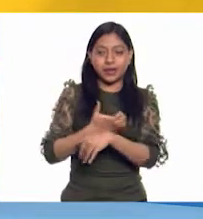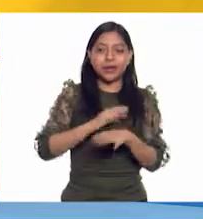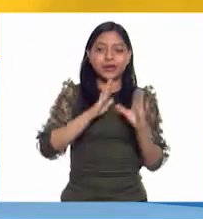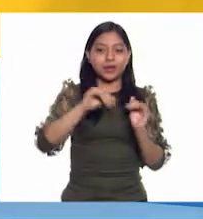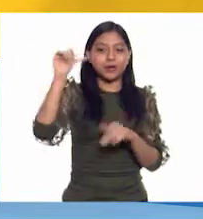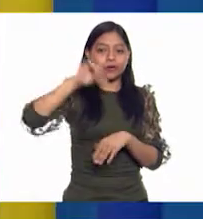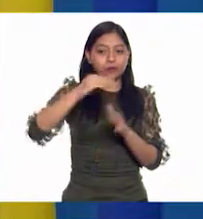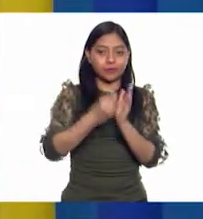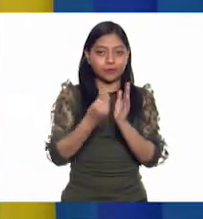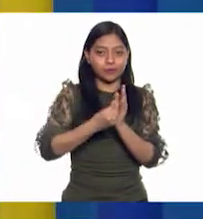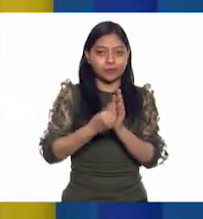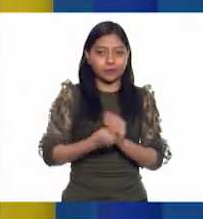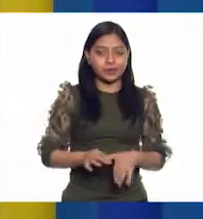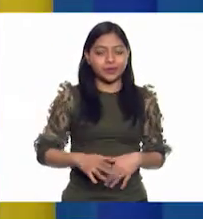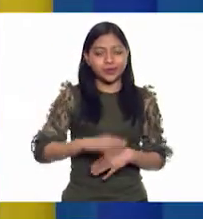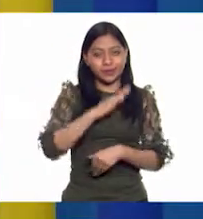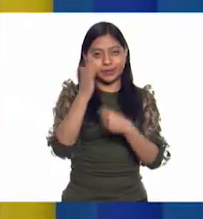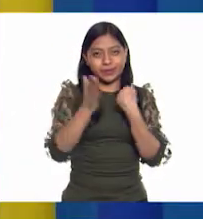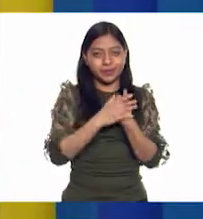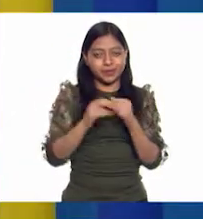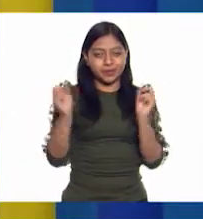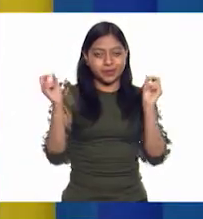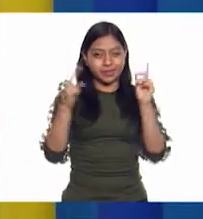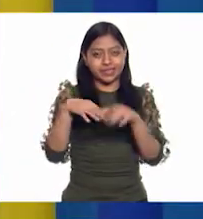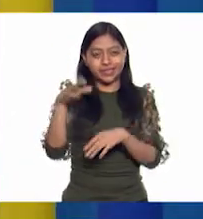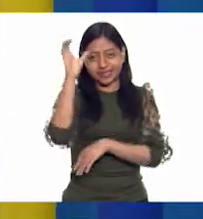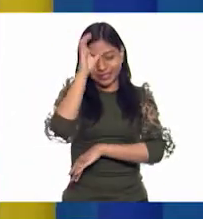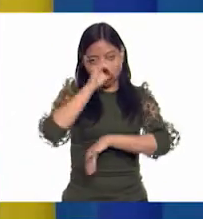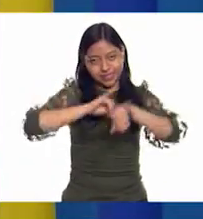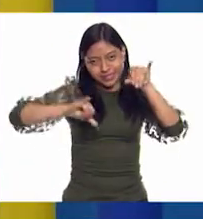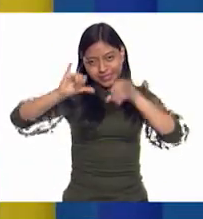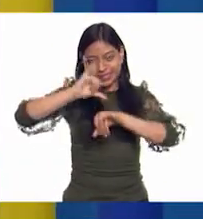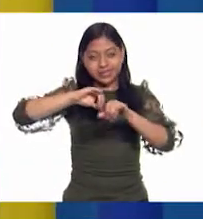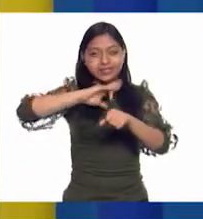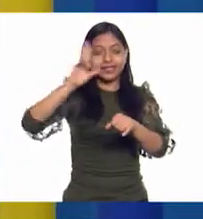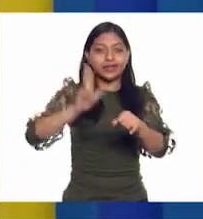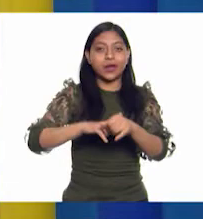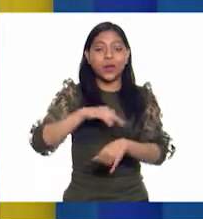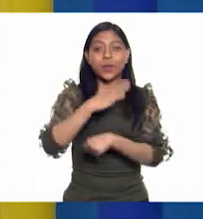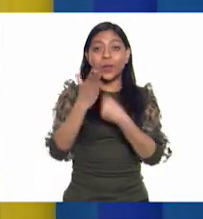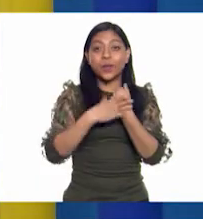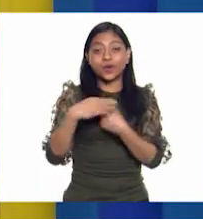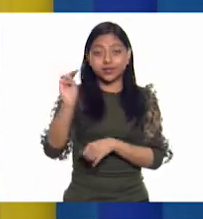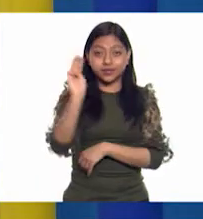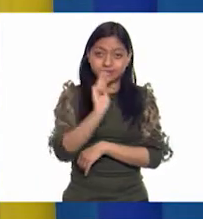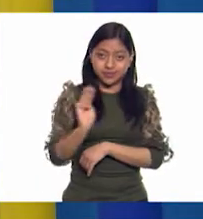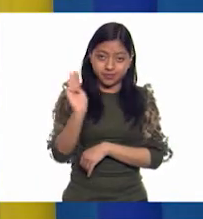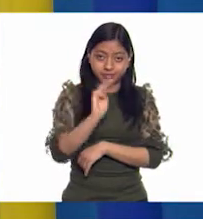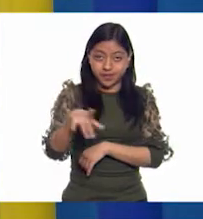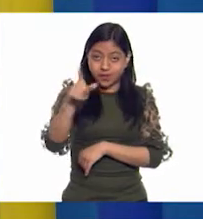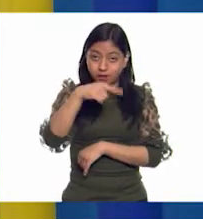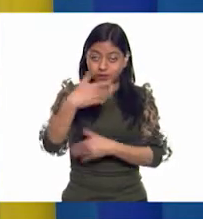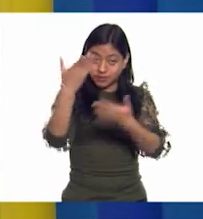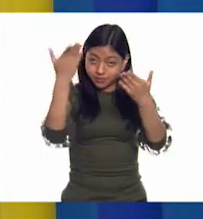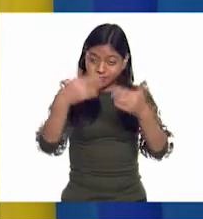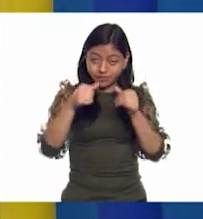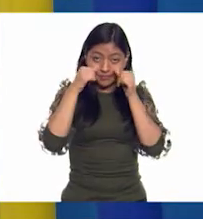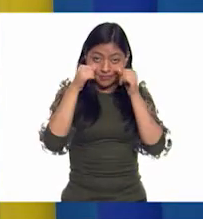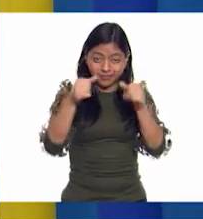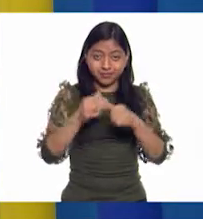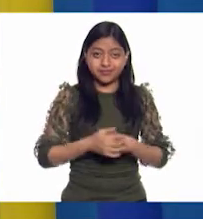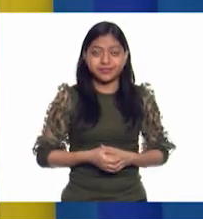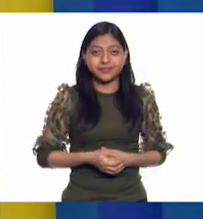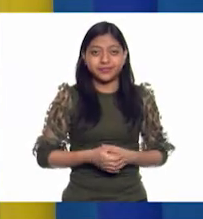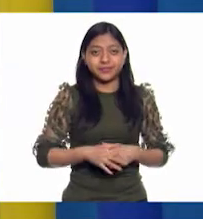en esta sesión. Nos vemos en la siguiente clase de ciencias naturales el próximo miércoles. No vayan a faltar.